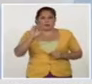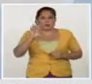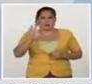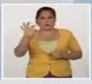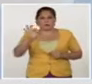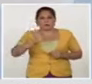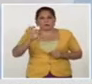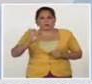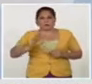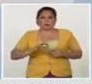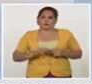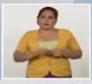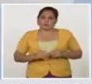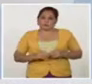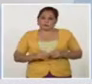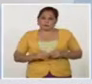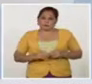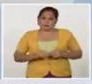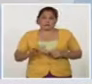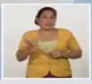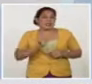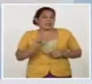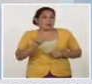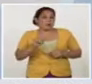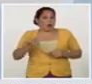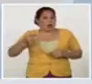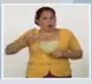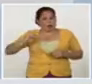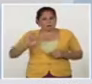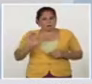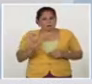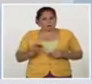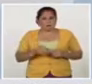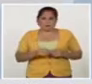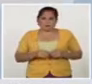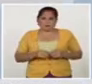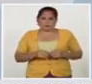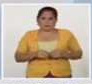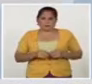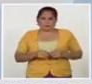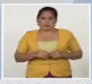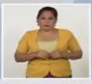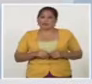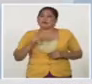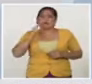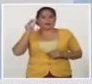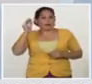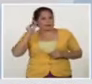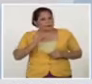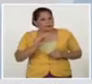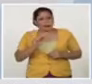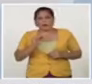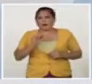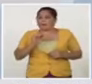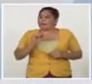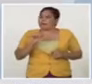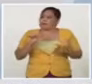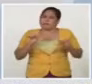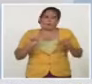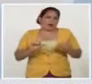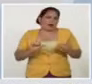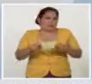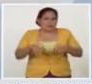0,64%, igual a la del día de ayer, y que aunque nos parece mal,